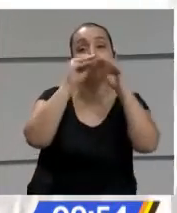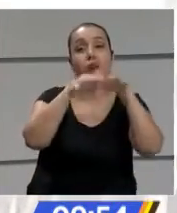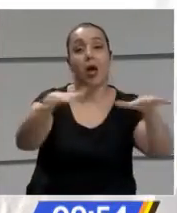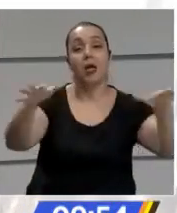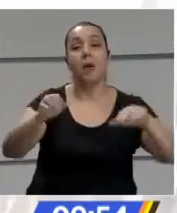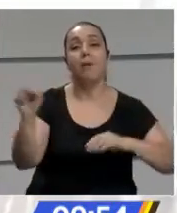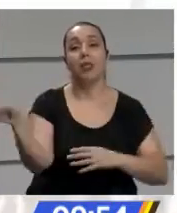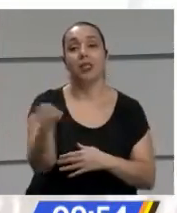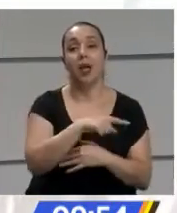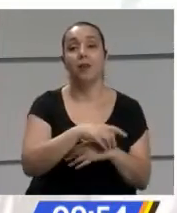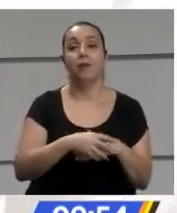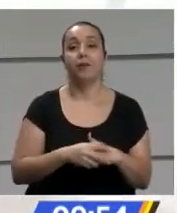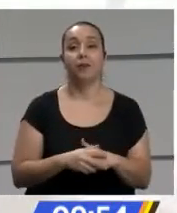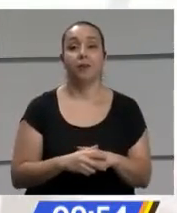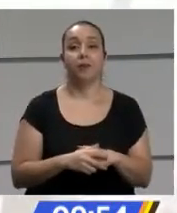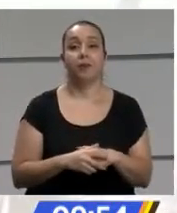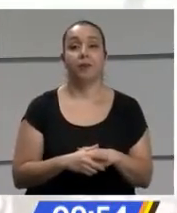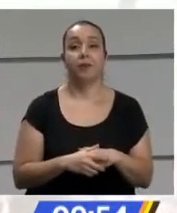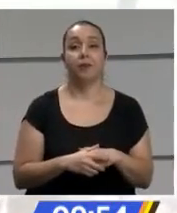que ni